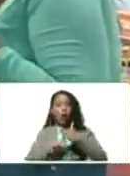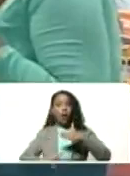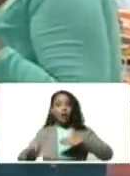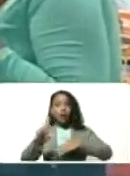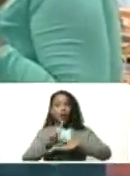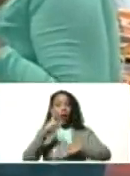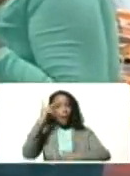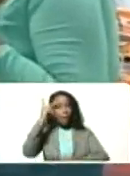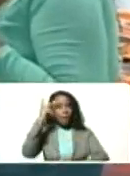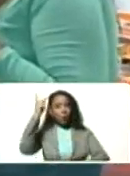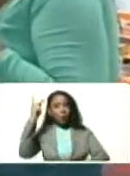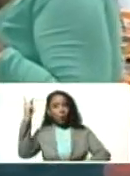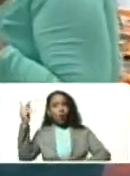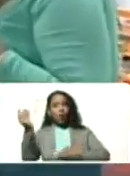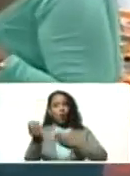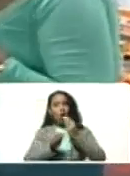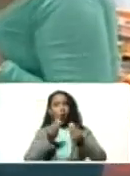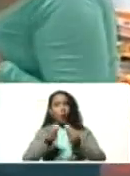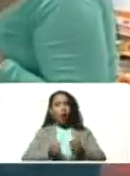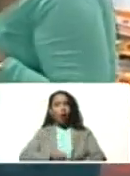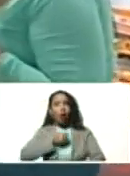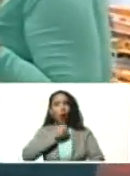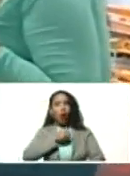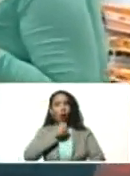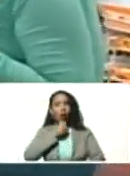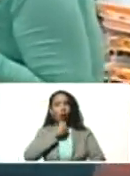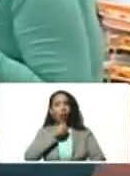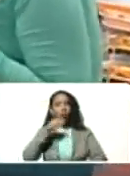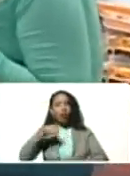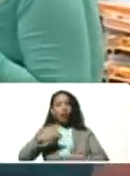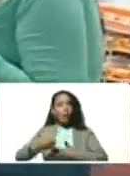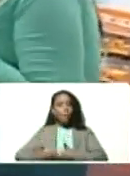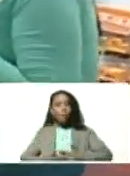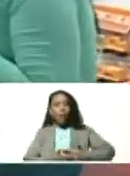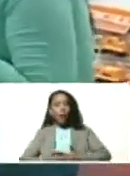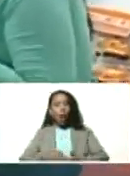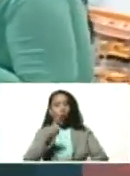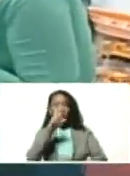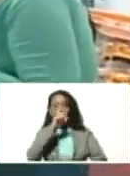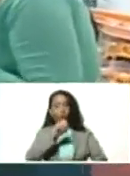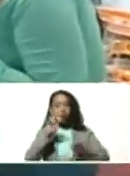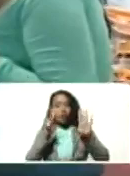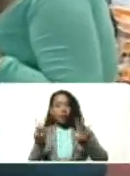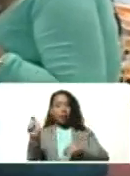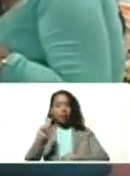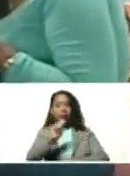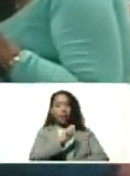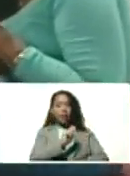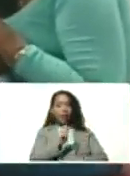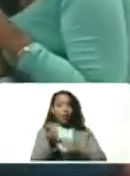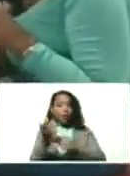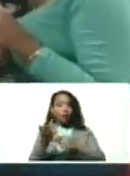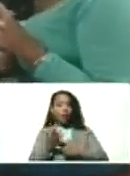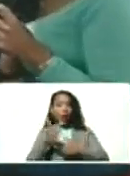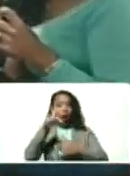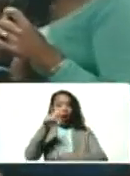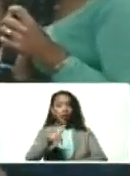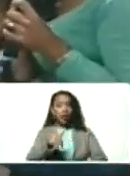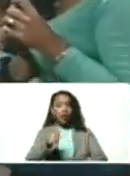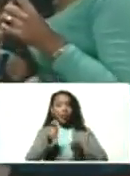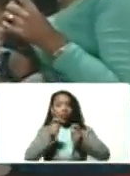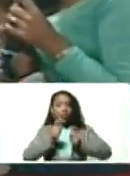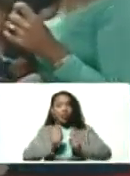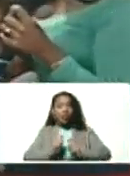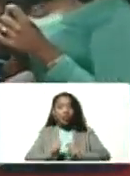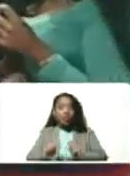en psicopedagogía y como abuela de esta bebé que tiene 1 año y 7 meses y recibe acá